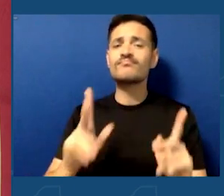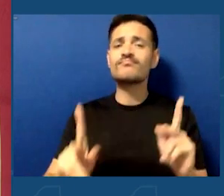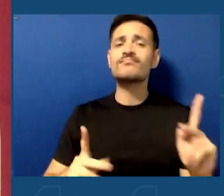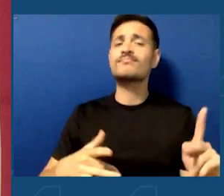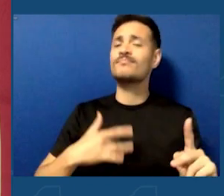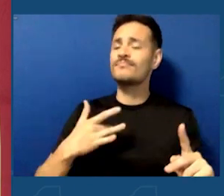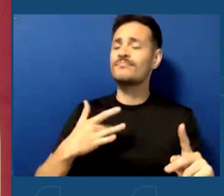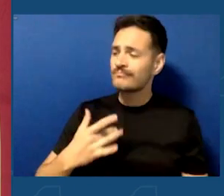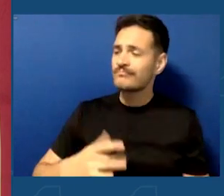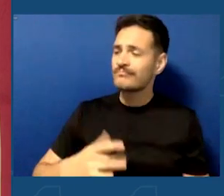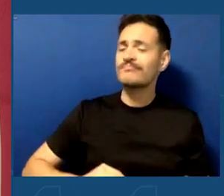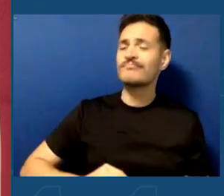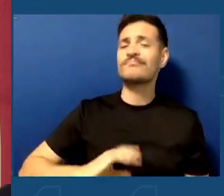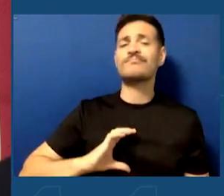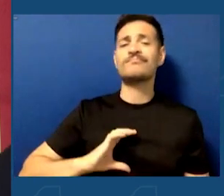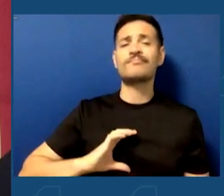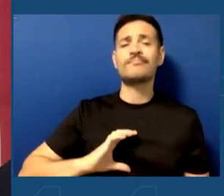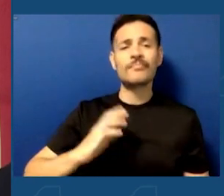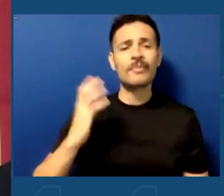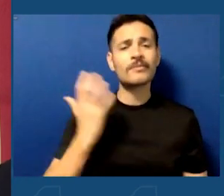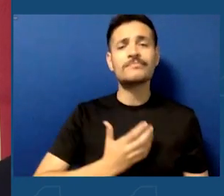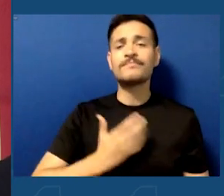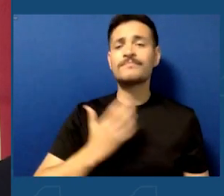oh, oh,